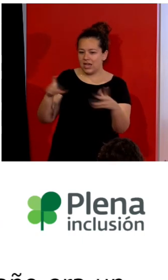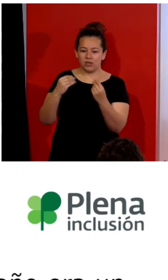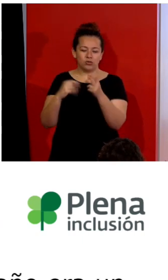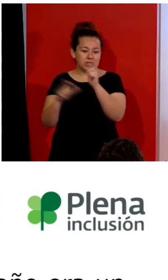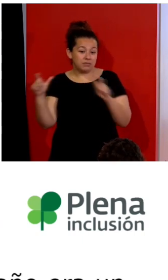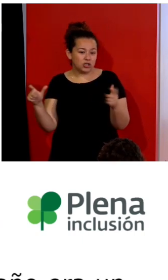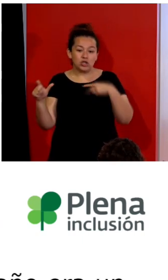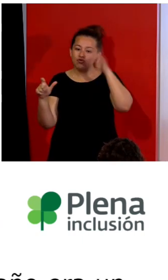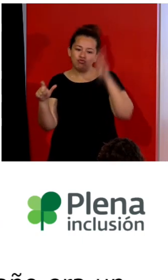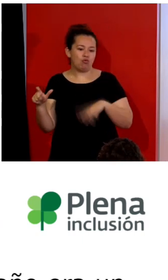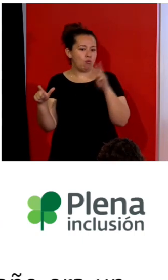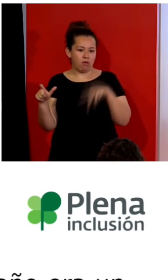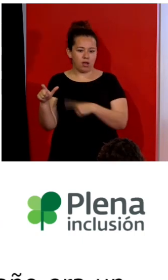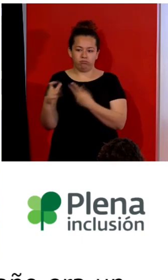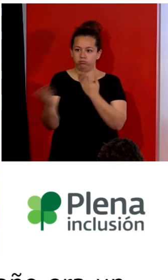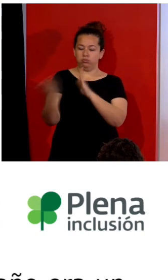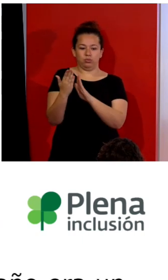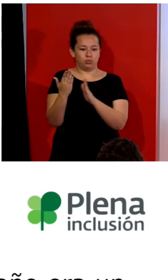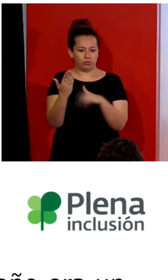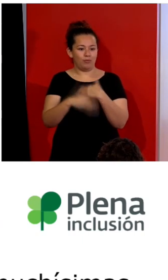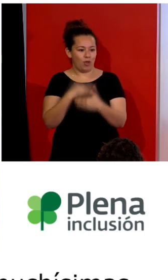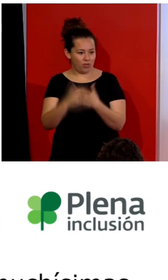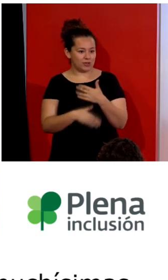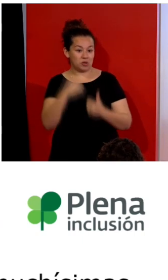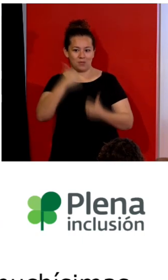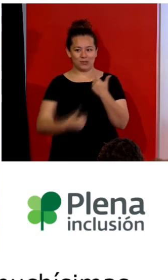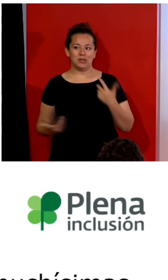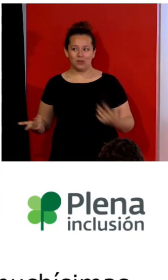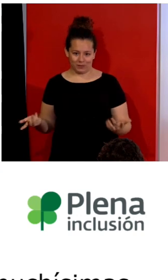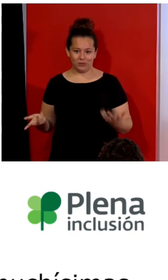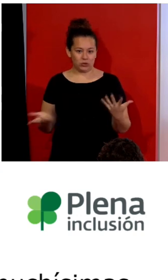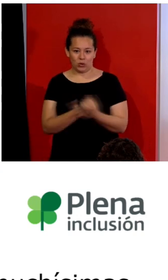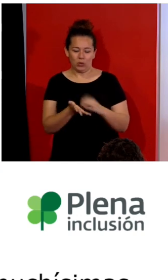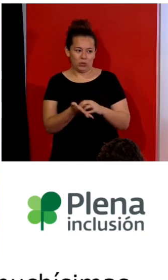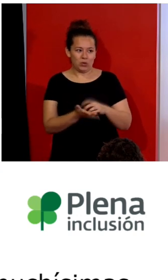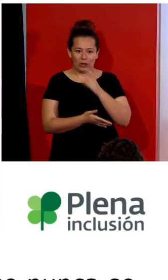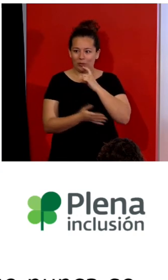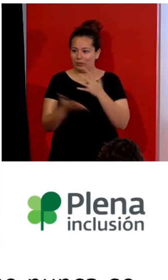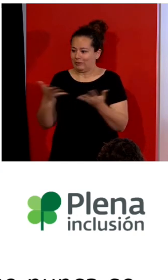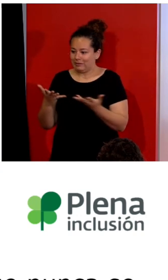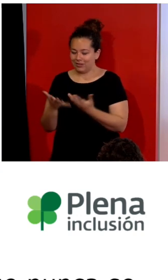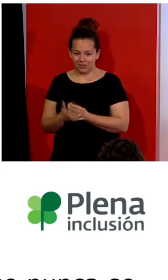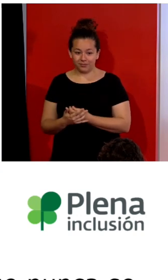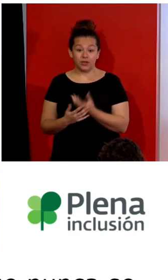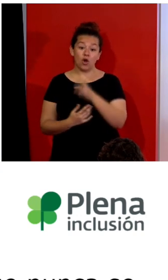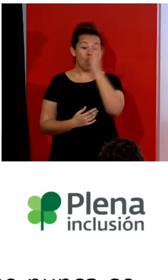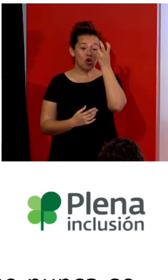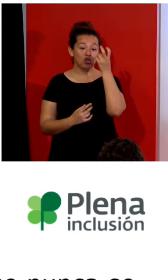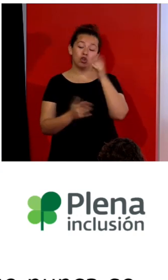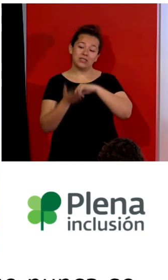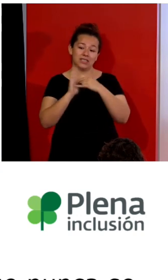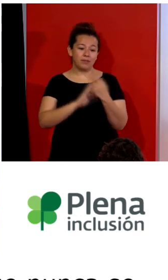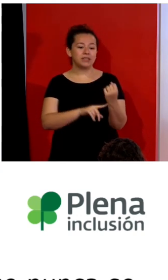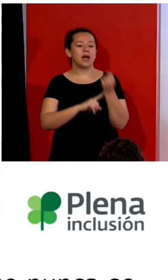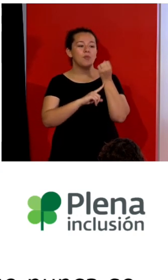que nunca se habían enfrentado a procesos de oposición y todo eran dudas. Entonces, bueno, aparte de otros sistemas de apoyo, pues